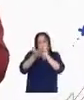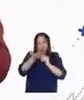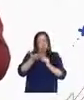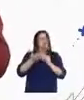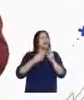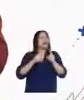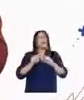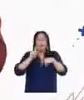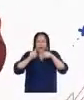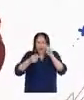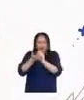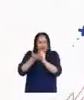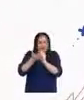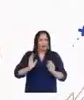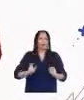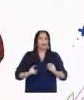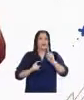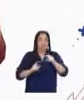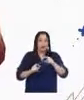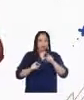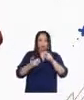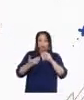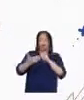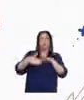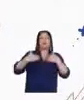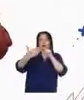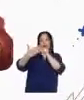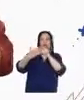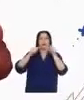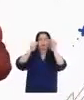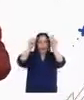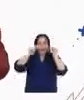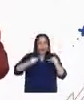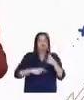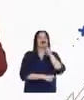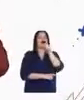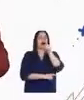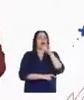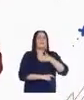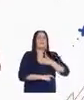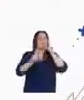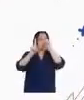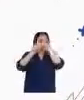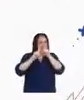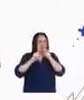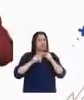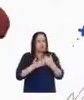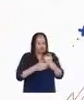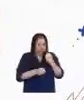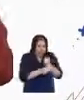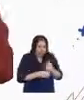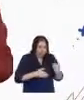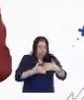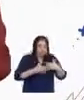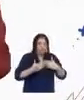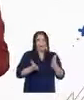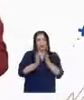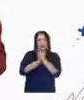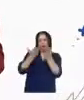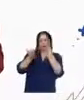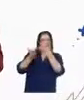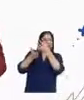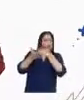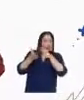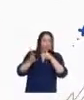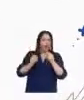collage o lo que mejor te resulte para que la tengas visible en algún lugar de tu habitación, para que la puedas ver siempre, en un cuaderno